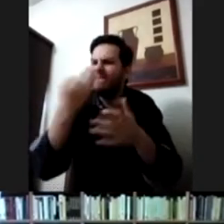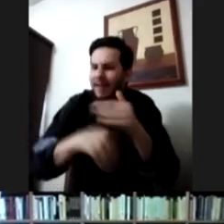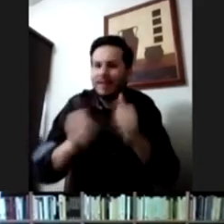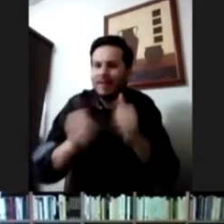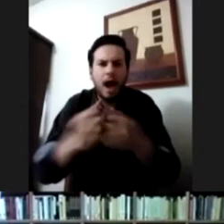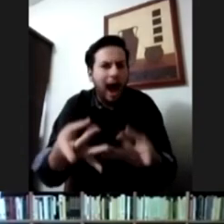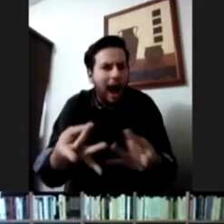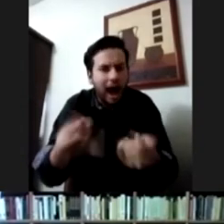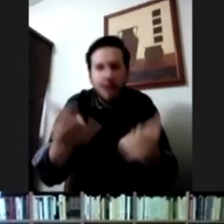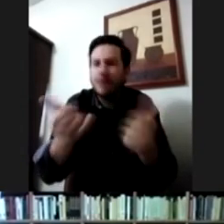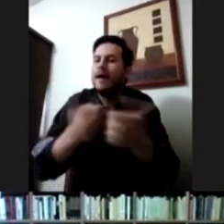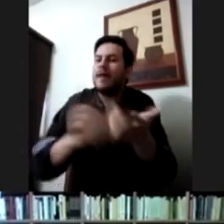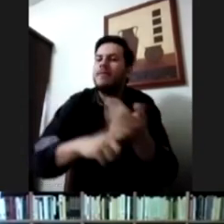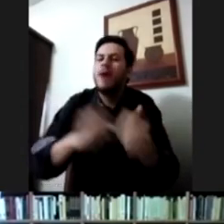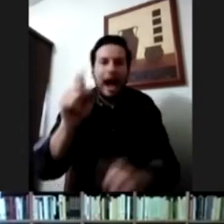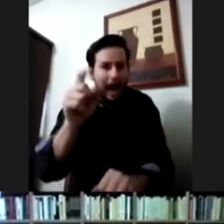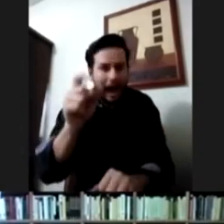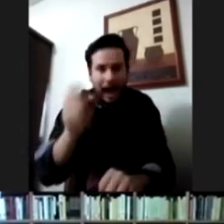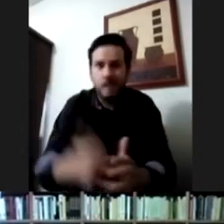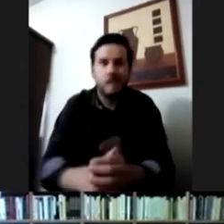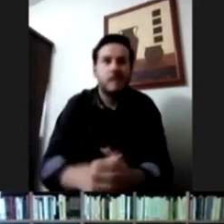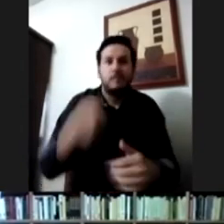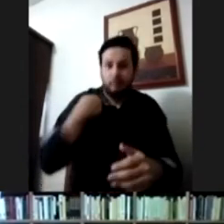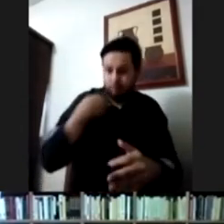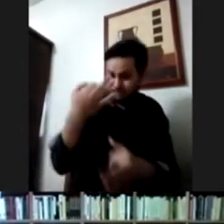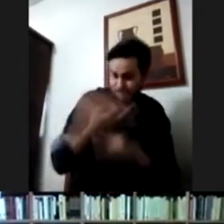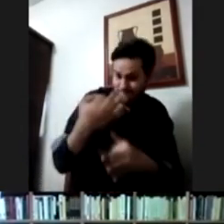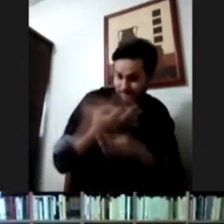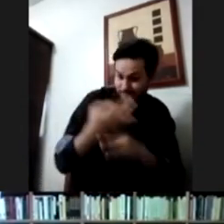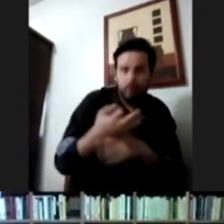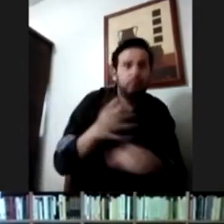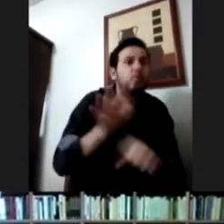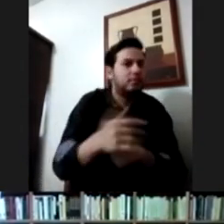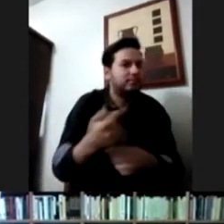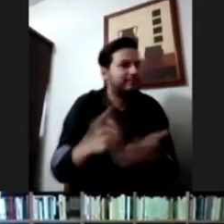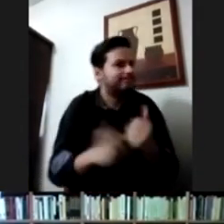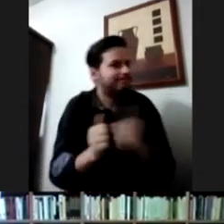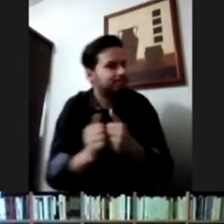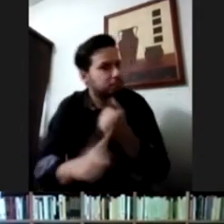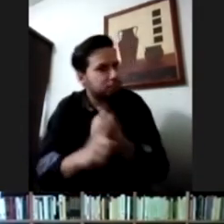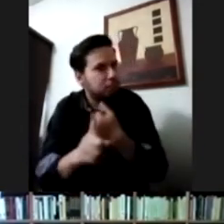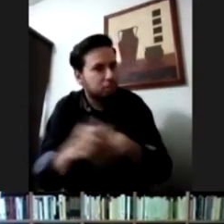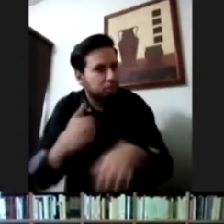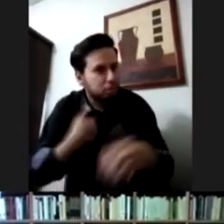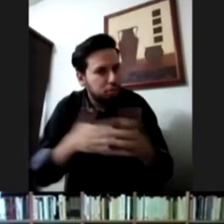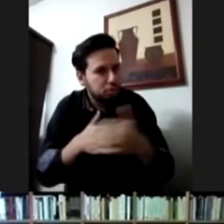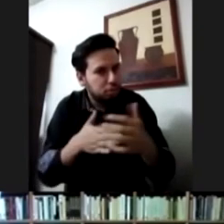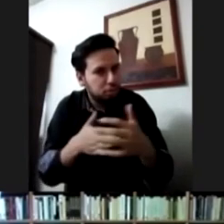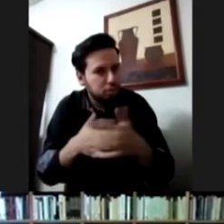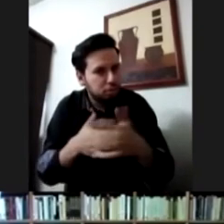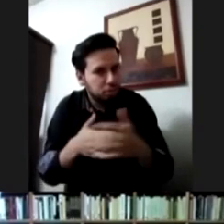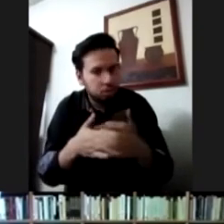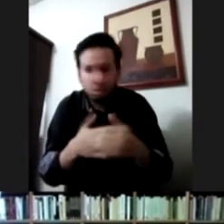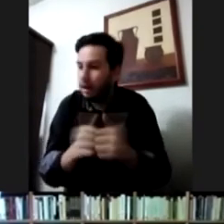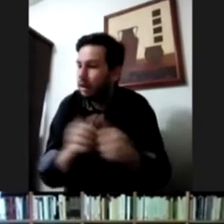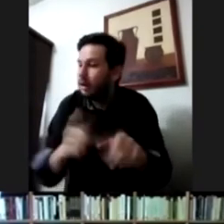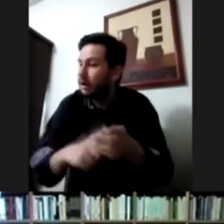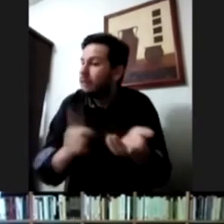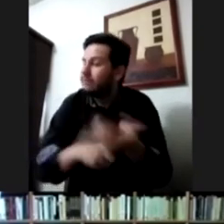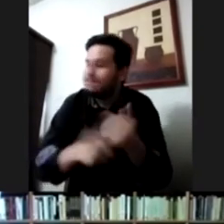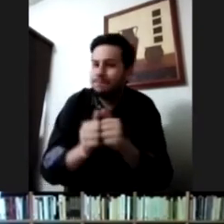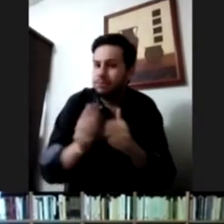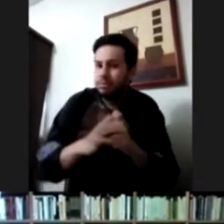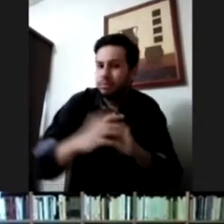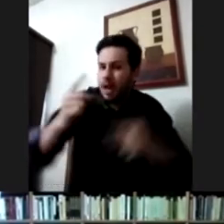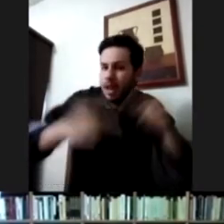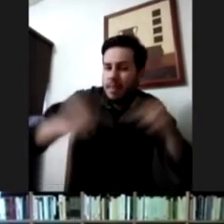de la calidad del agua, y que en estos momentos, pues esas situaciones impiden o dificultan la implementación de medidas de cuidado en sus